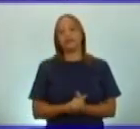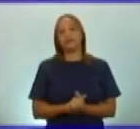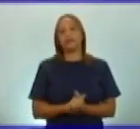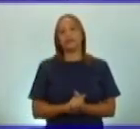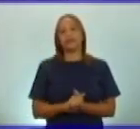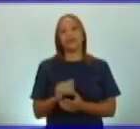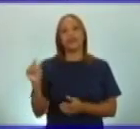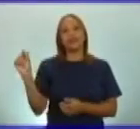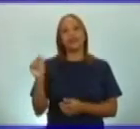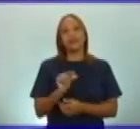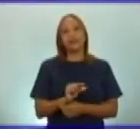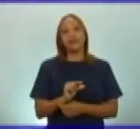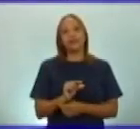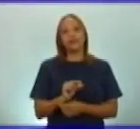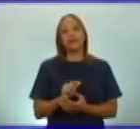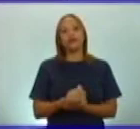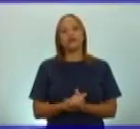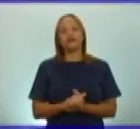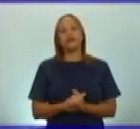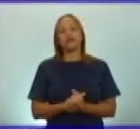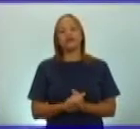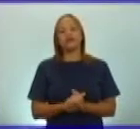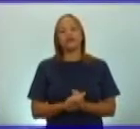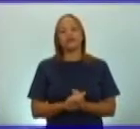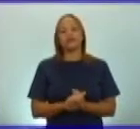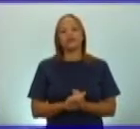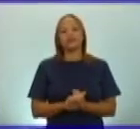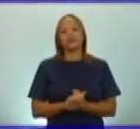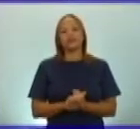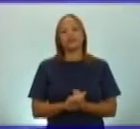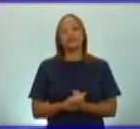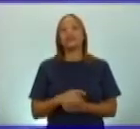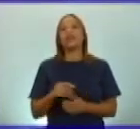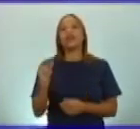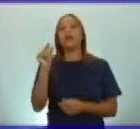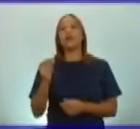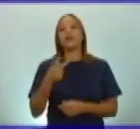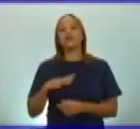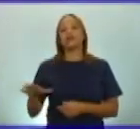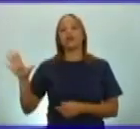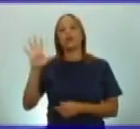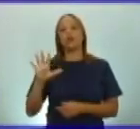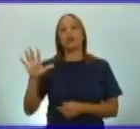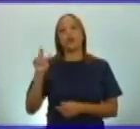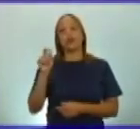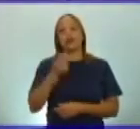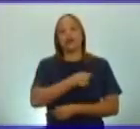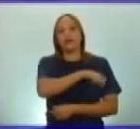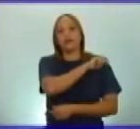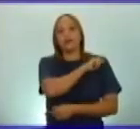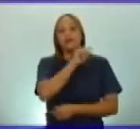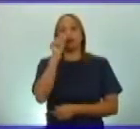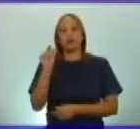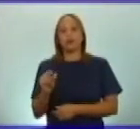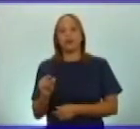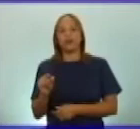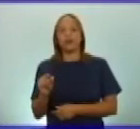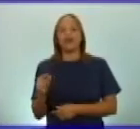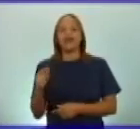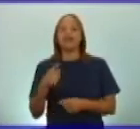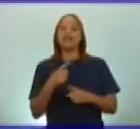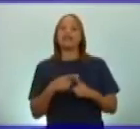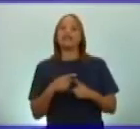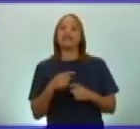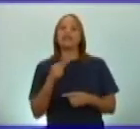disminuyó considerablemente, importante con estos muchachos, la población europea, sobre todo el sexo masculino, porque se